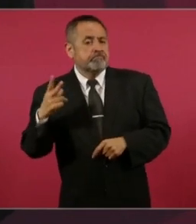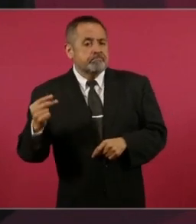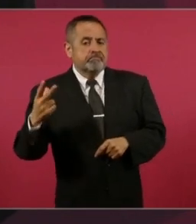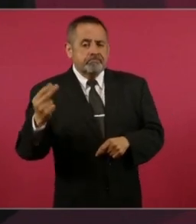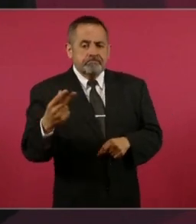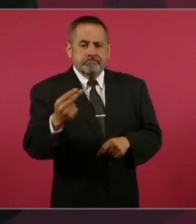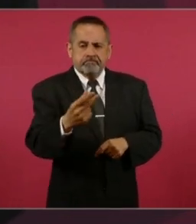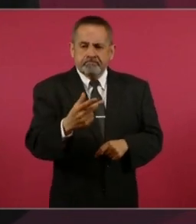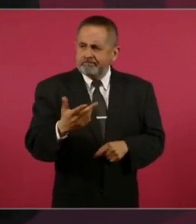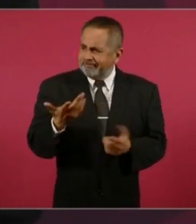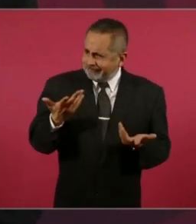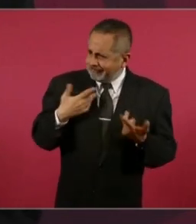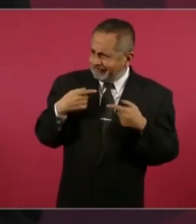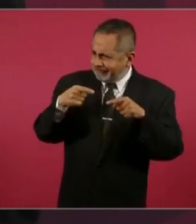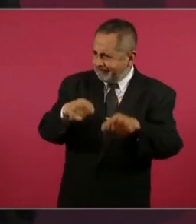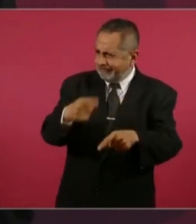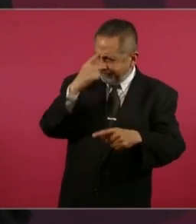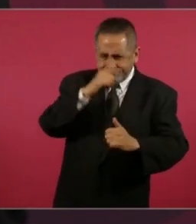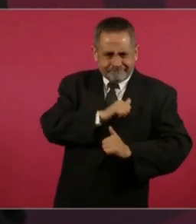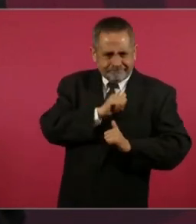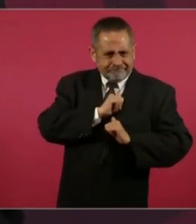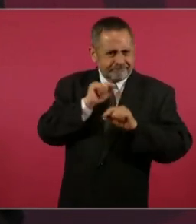de un